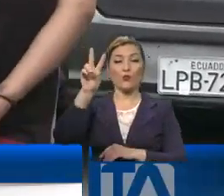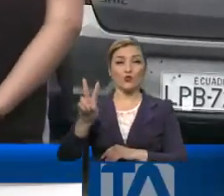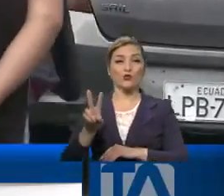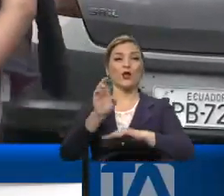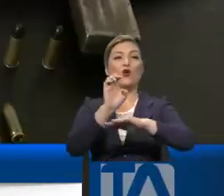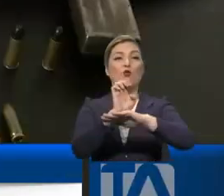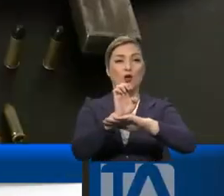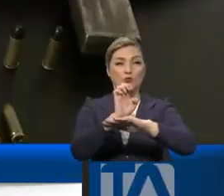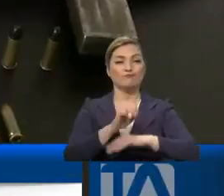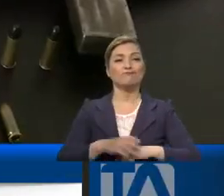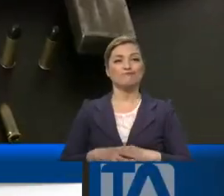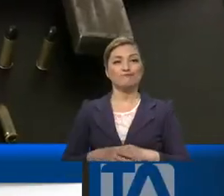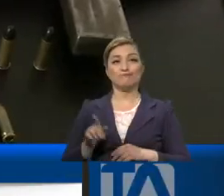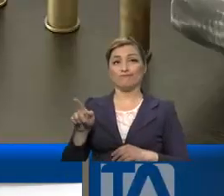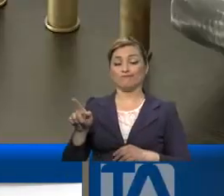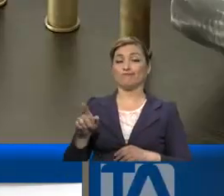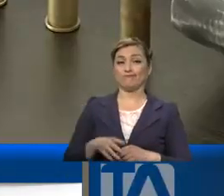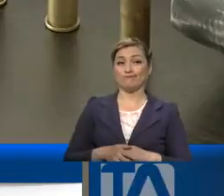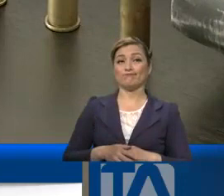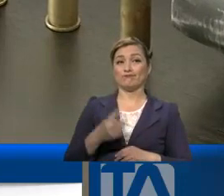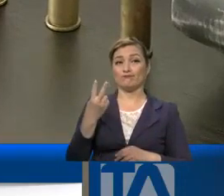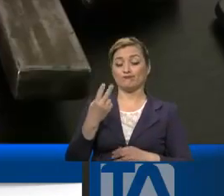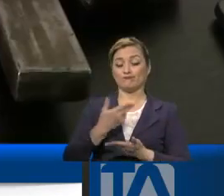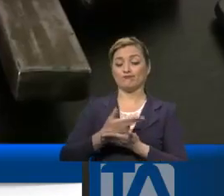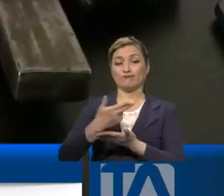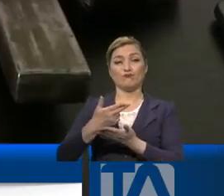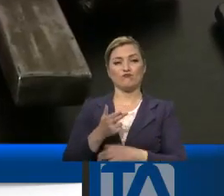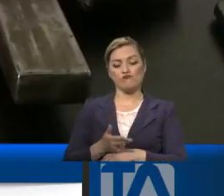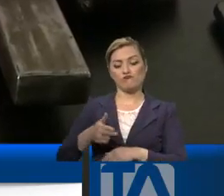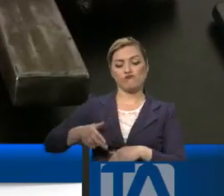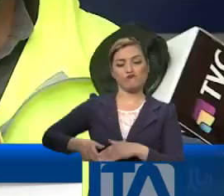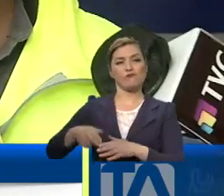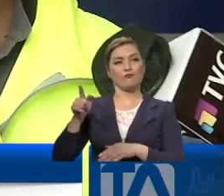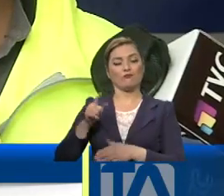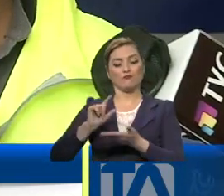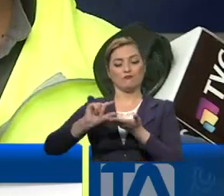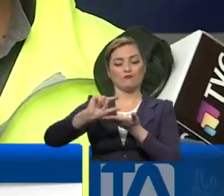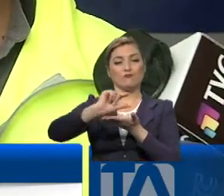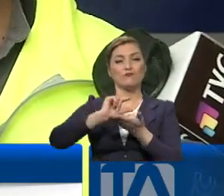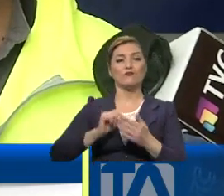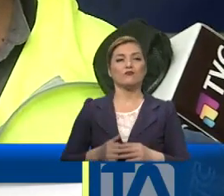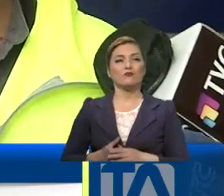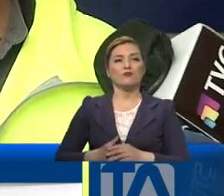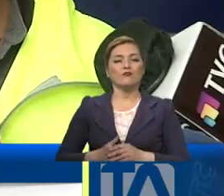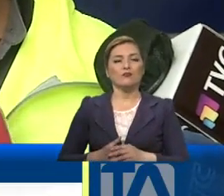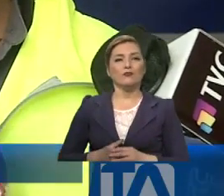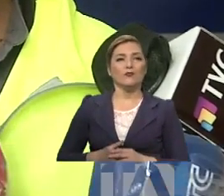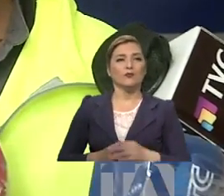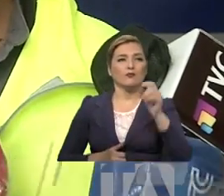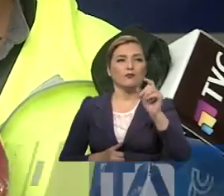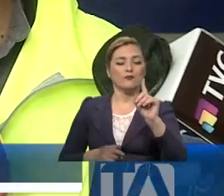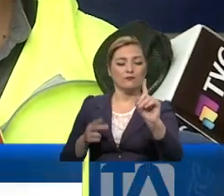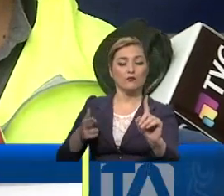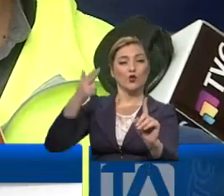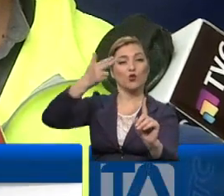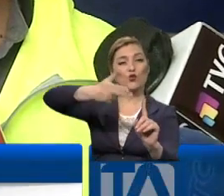y ecuatoriana. En su poder se encontraron 2 armas de fuego y varias municiones. Con armas de fuego amedrantan a las